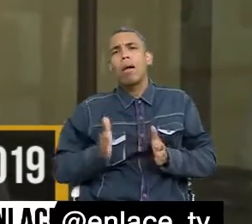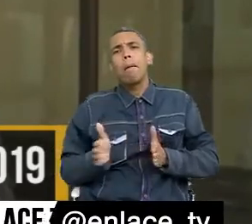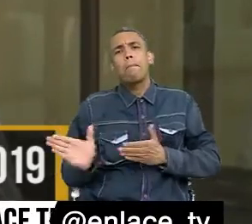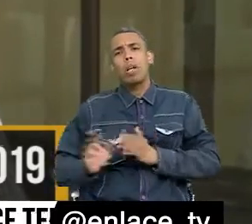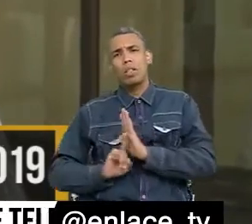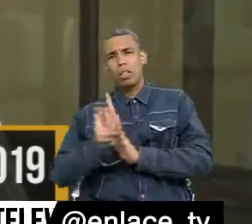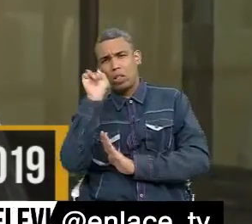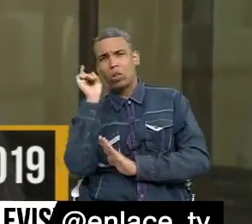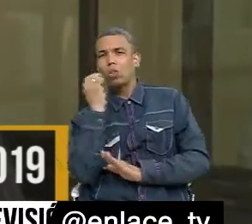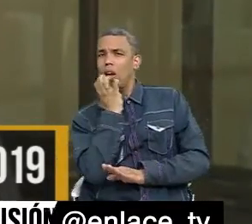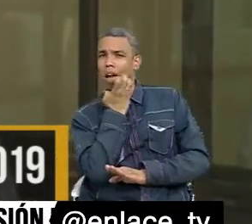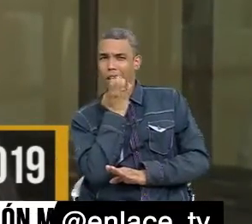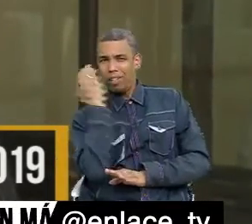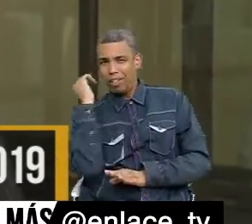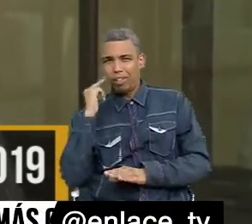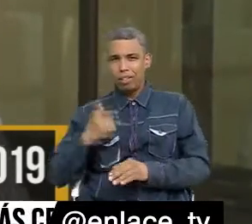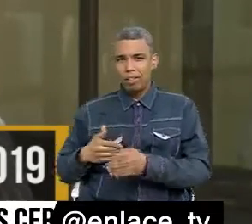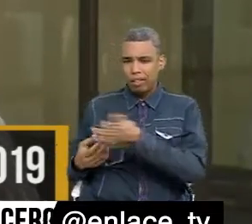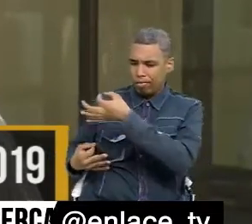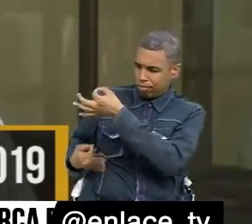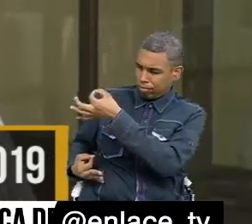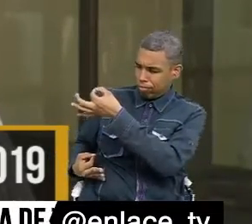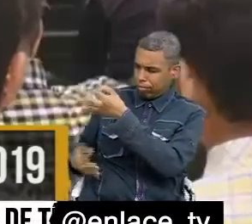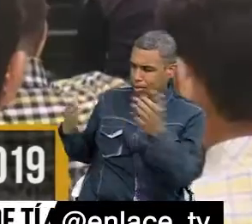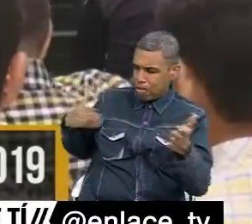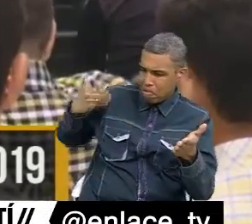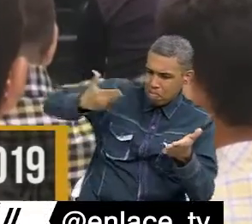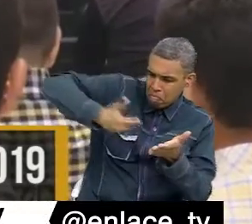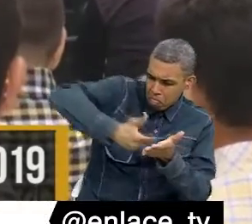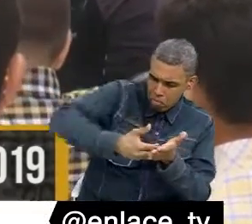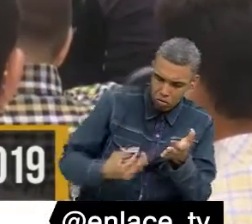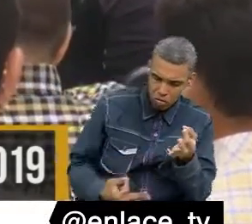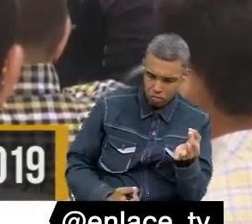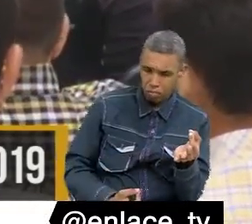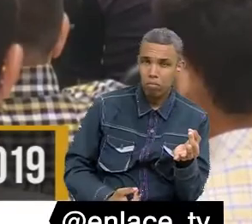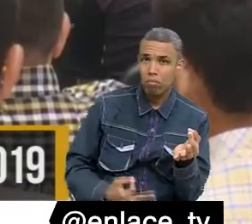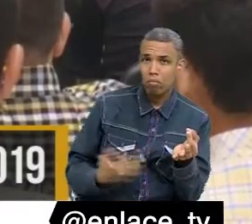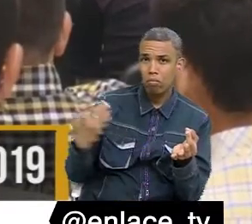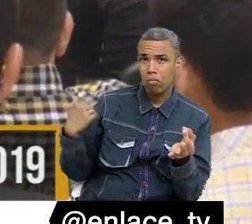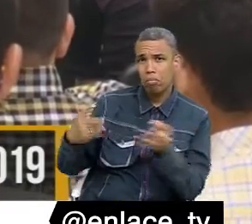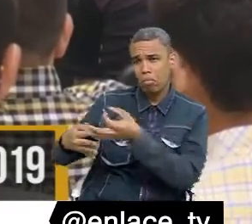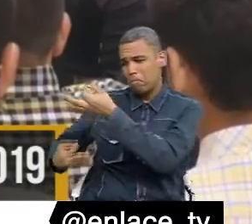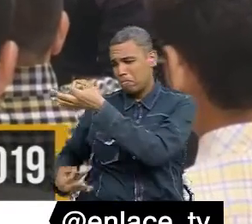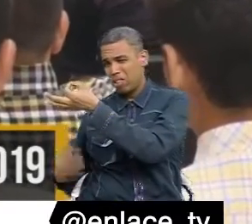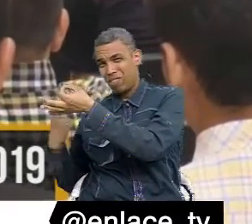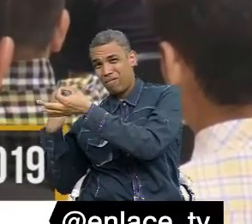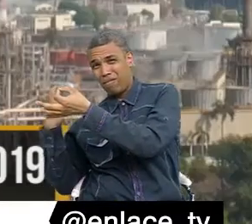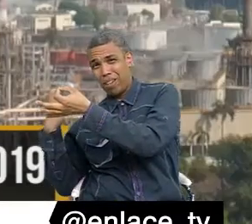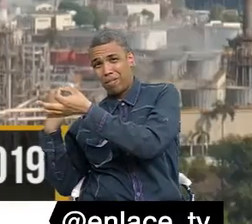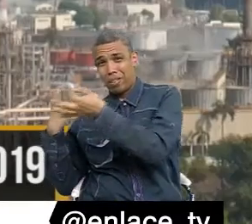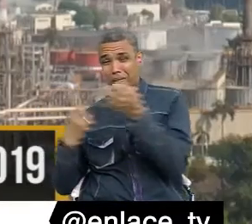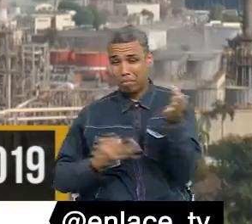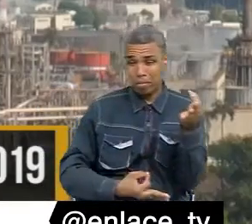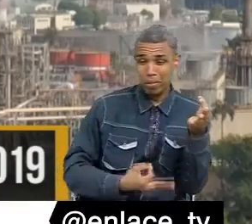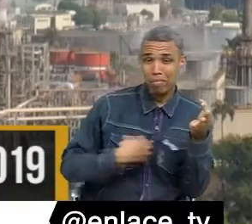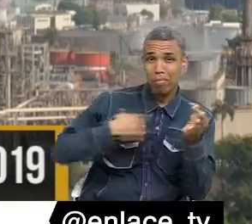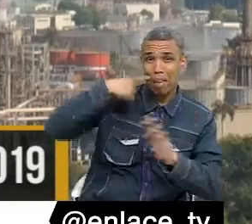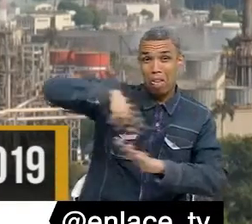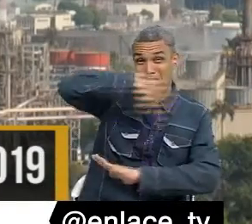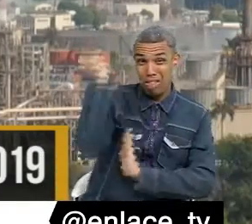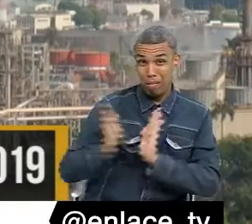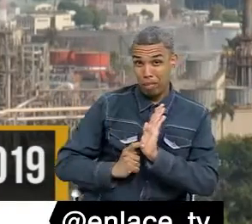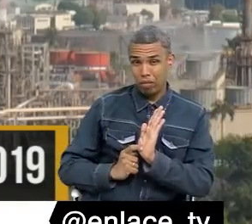el 25% de su contenido, no se va a cumplir. Para el reconocido líder político es de importancia concluir y cumplir las gestiones para